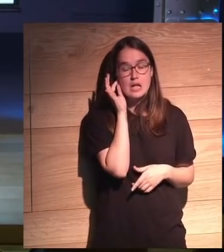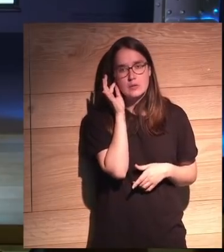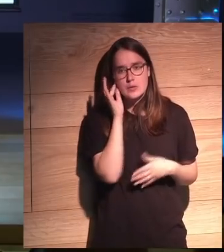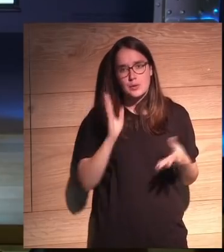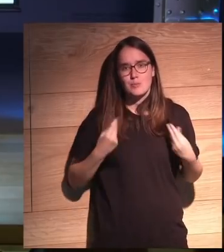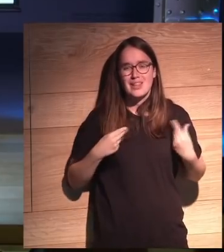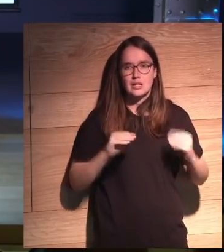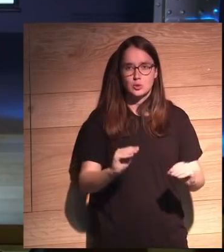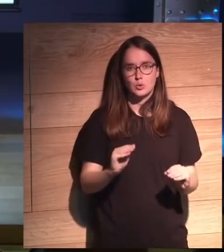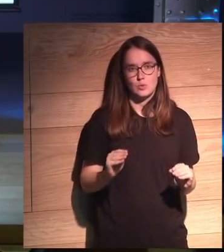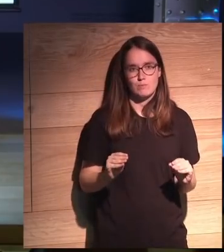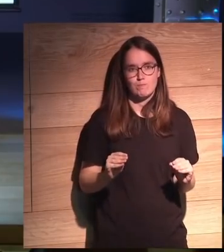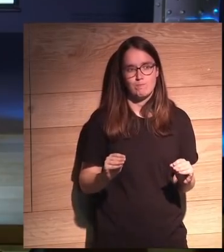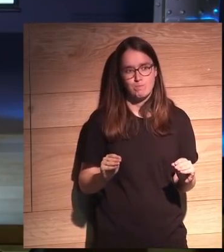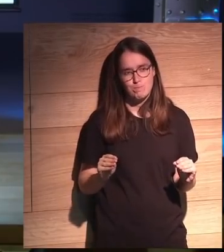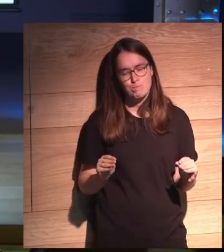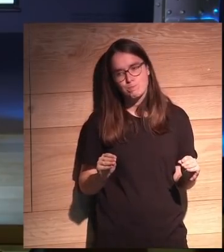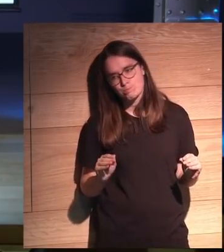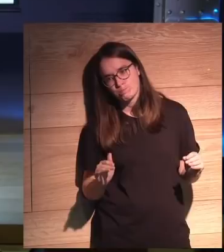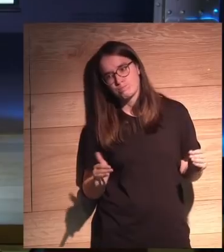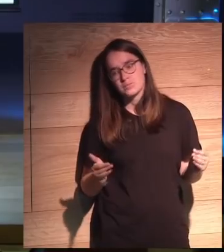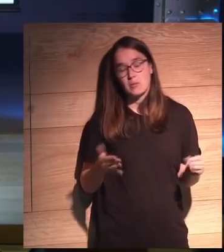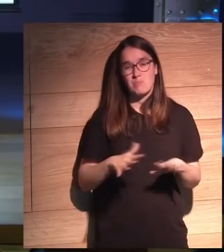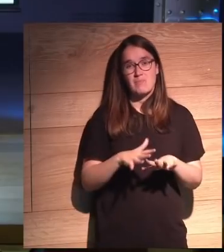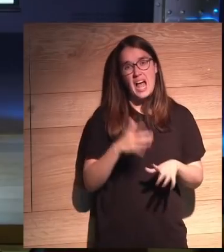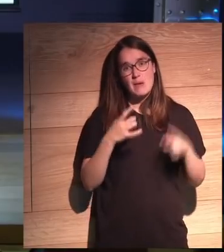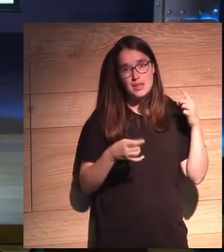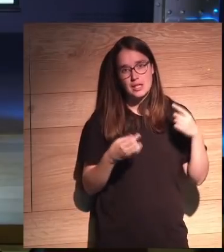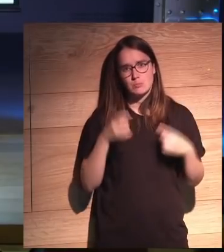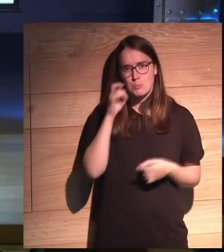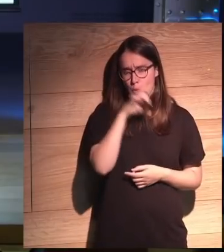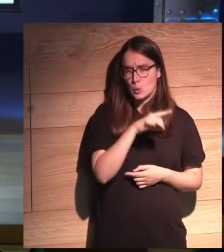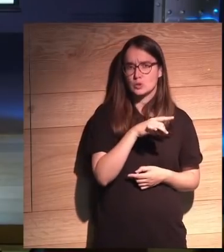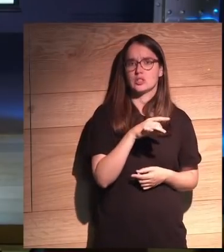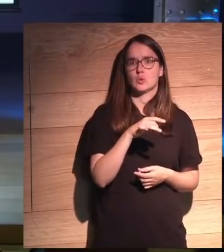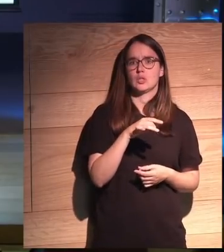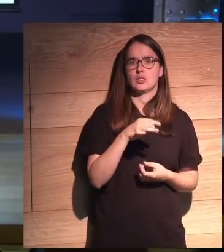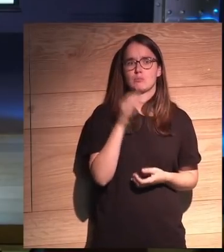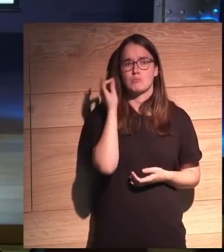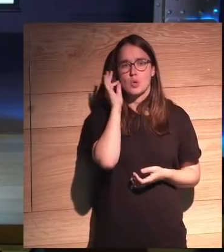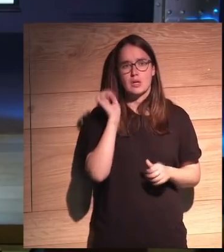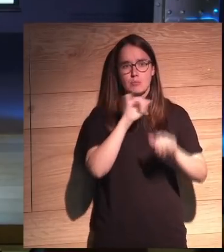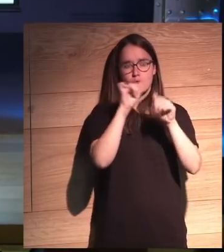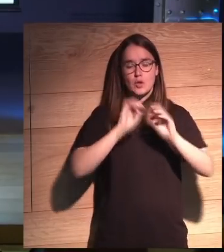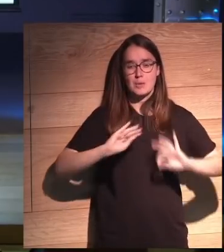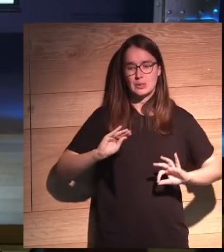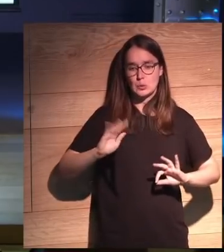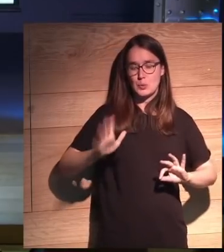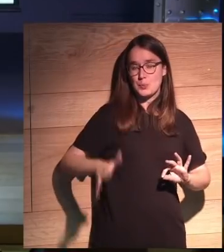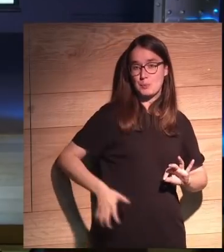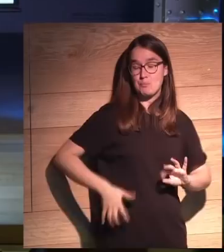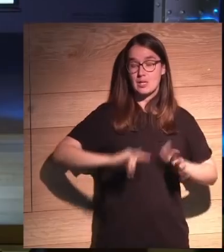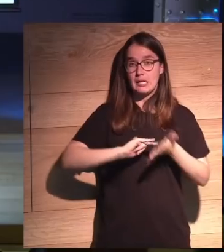veces acababa confluyendo con la prostitución. Eran mujeres por cuya moralidad la burguesía,